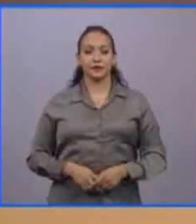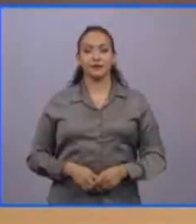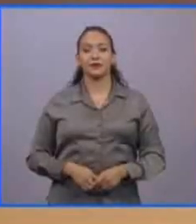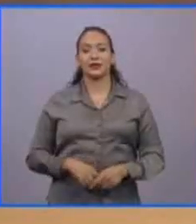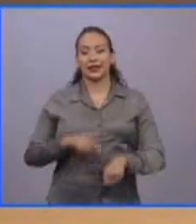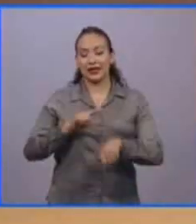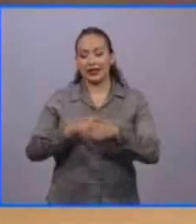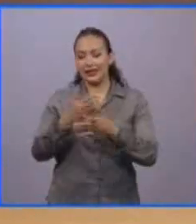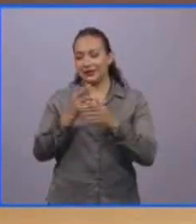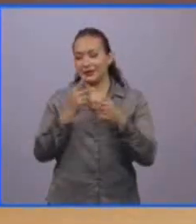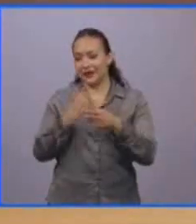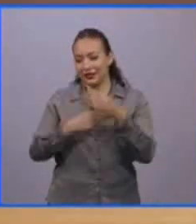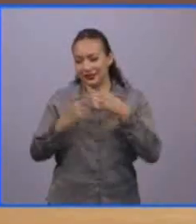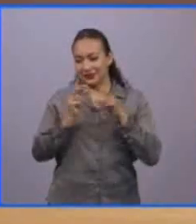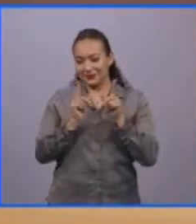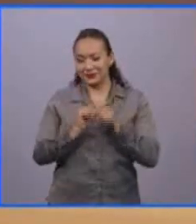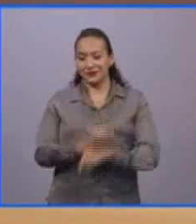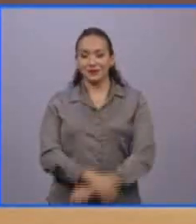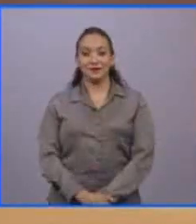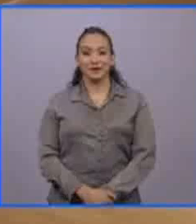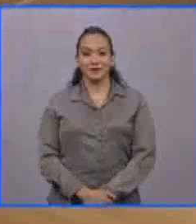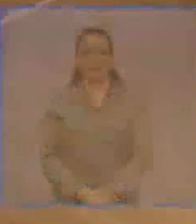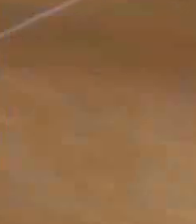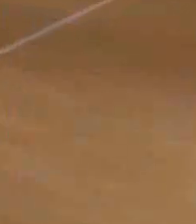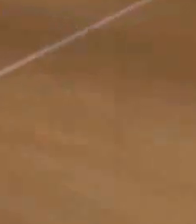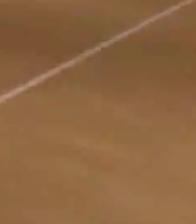Vamos a una muy breve pausa y continuamos.